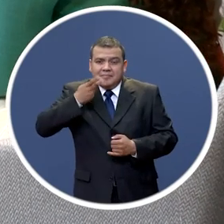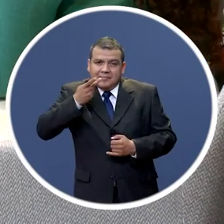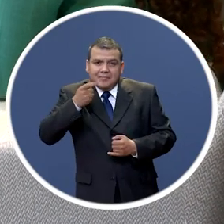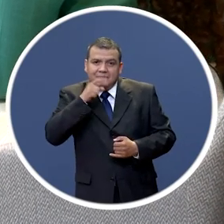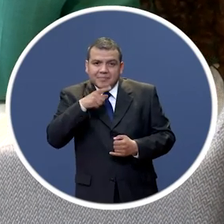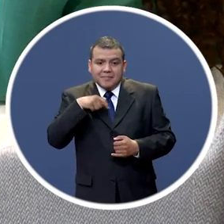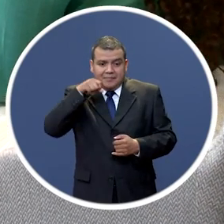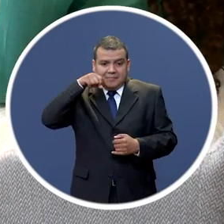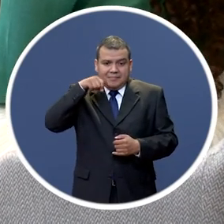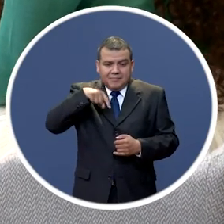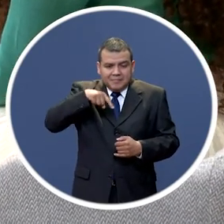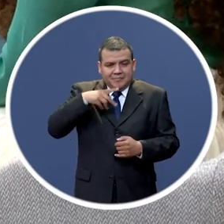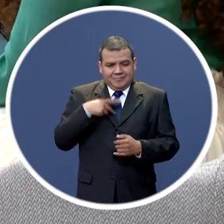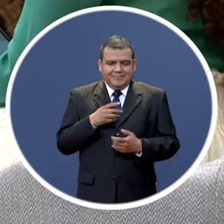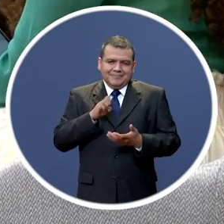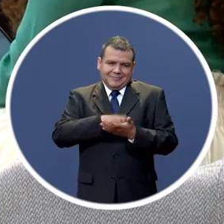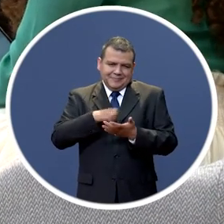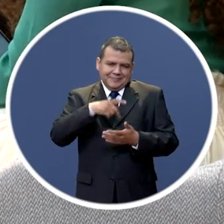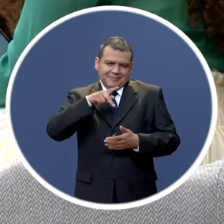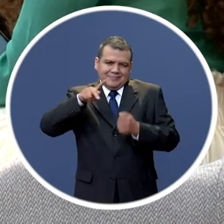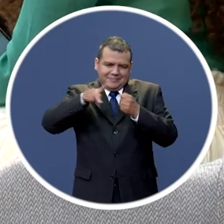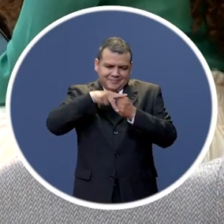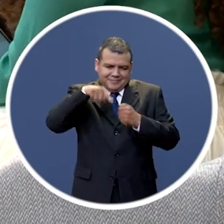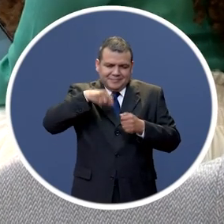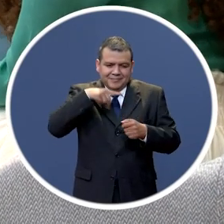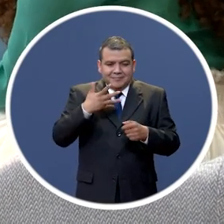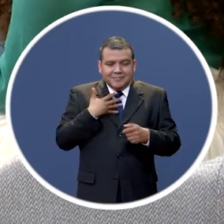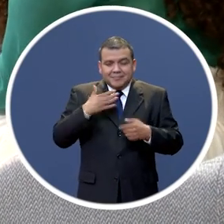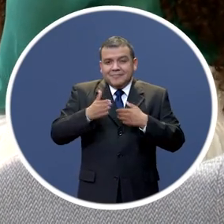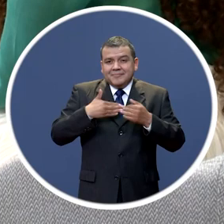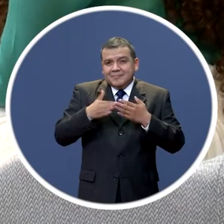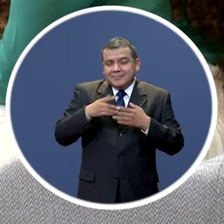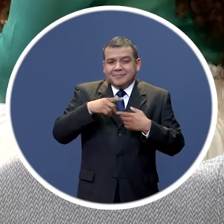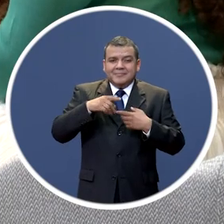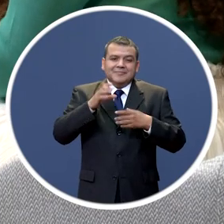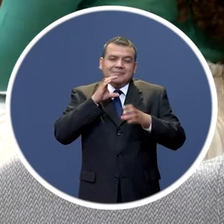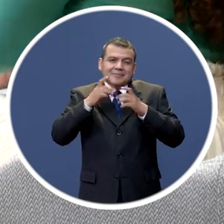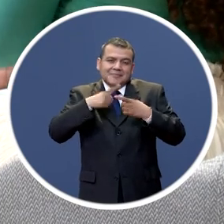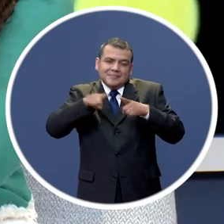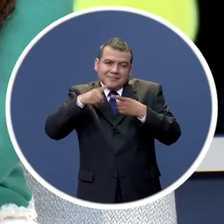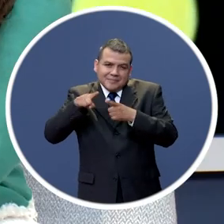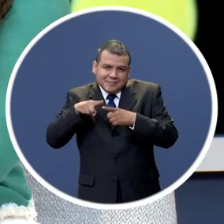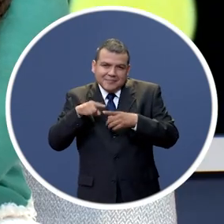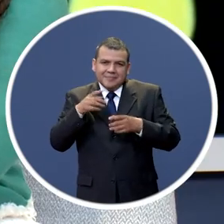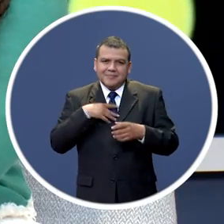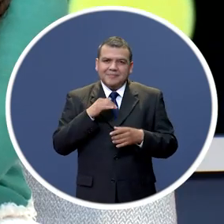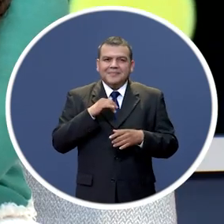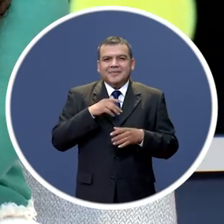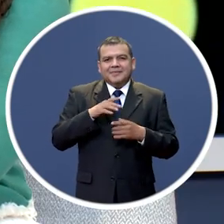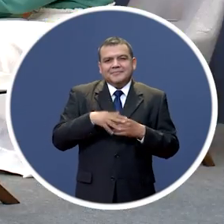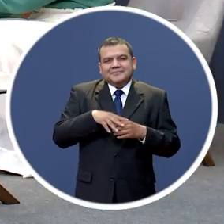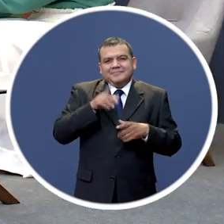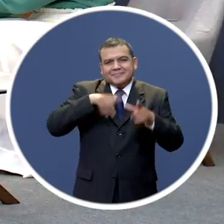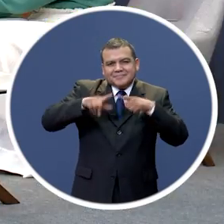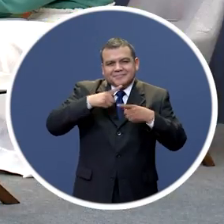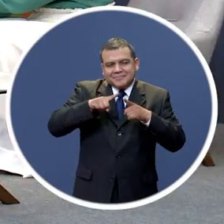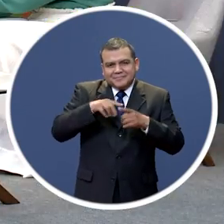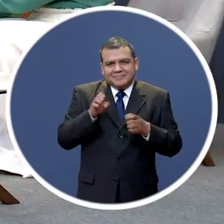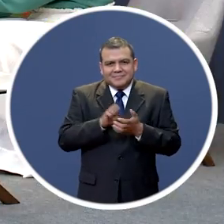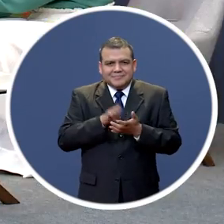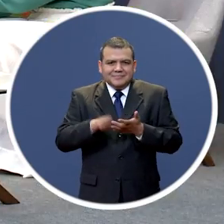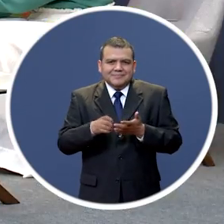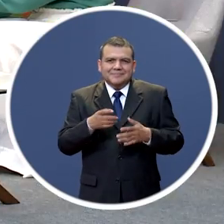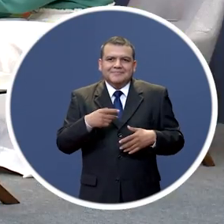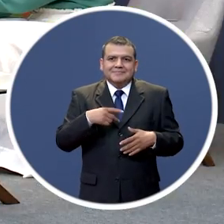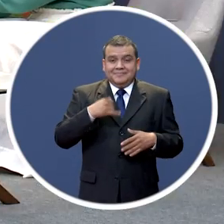un mismo país puede haber vertientes y variantes distintas y modos de hacerlas y modos de comunicarse diferentes de un extremo a otro. Como